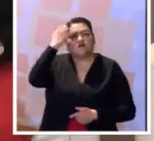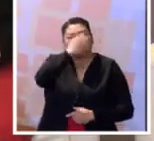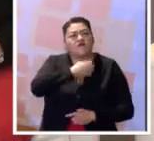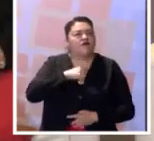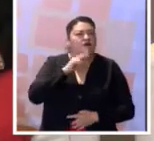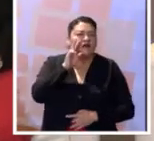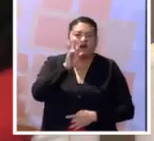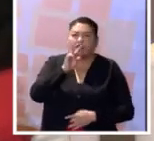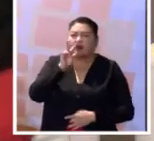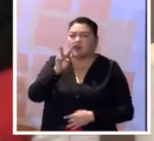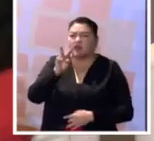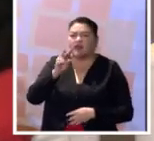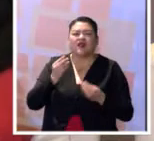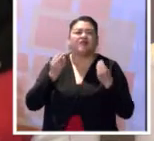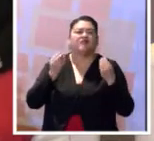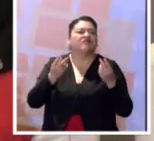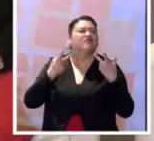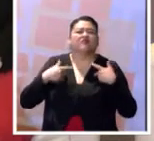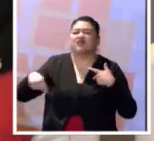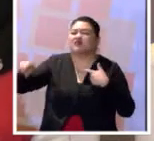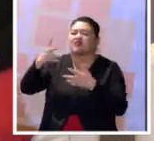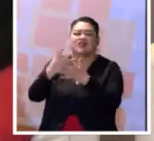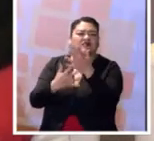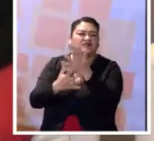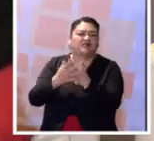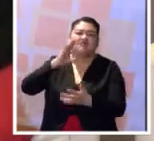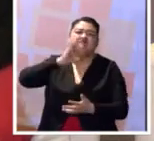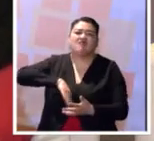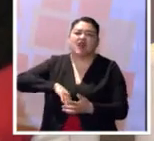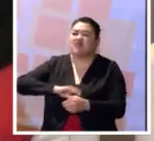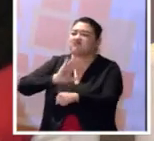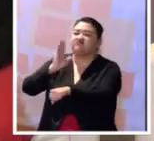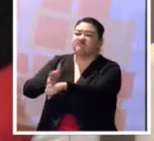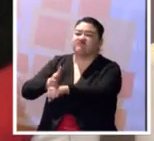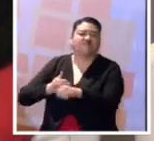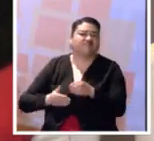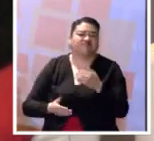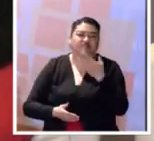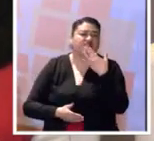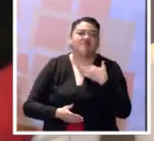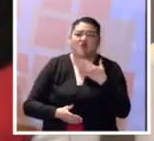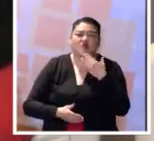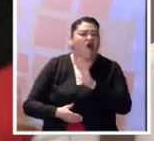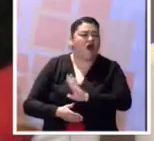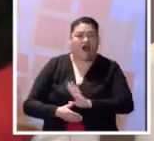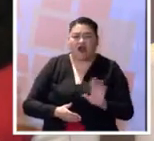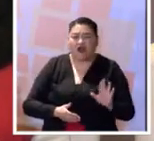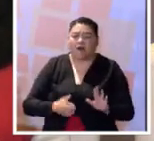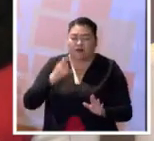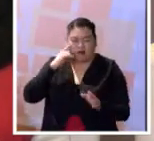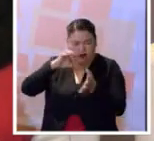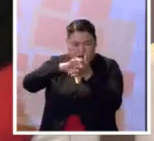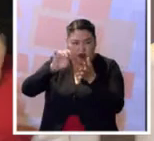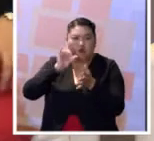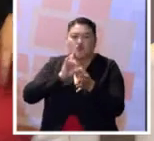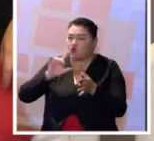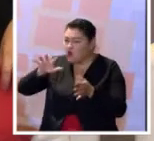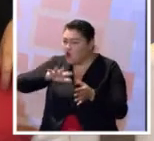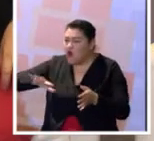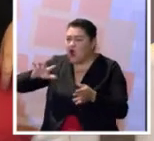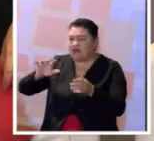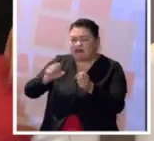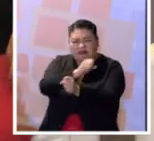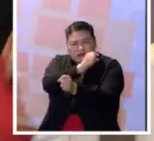alto grado de impunidad en cuanto a los casos que llegan de violencia contra las mujeres y que